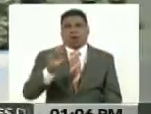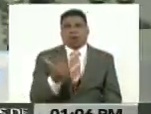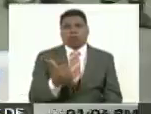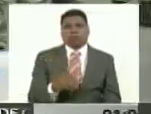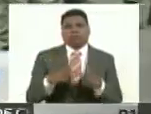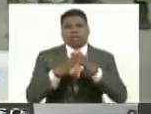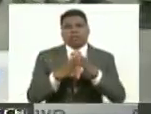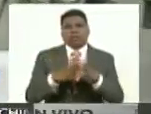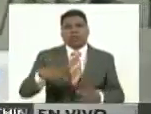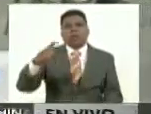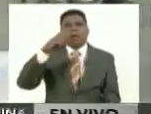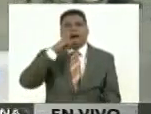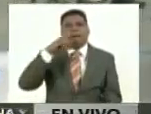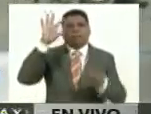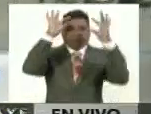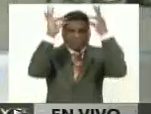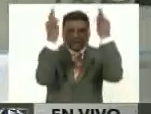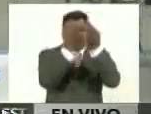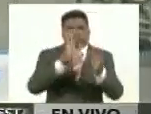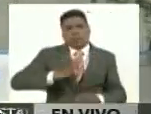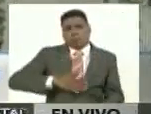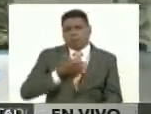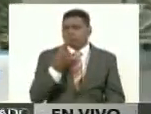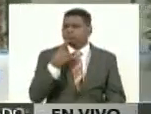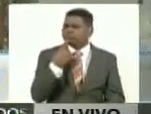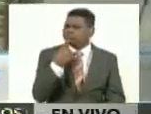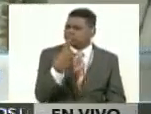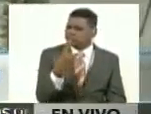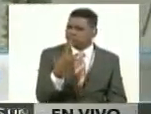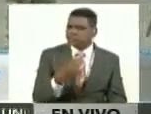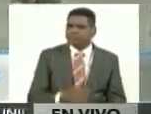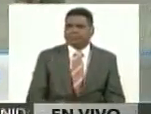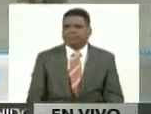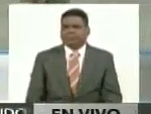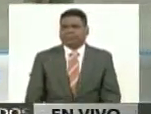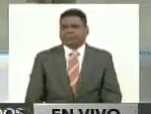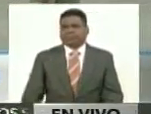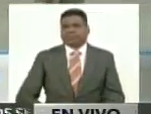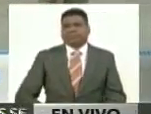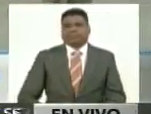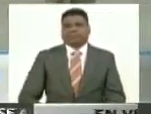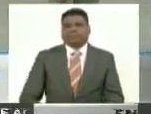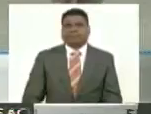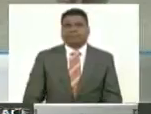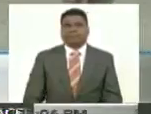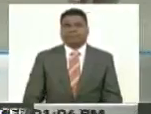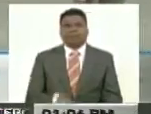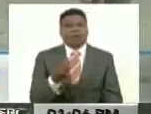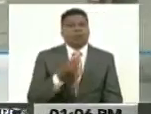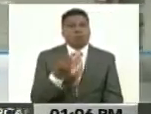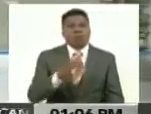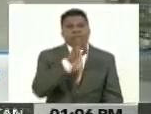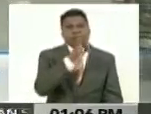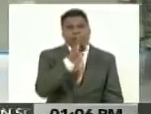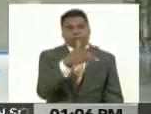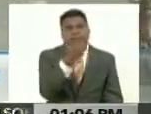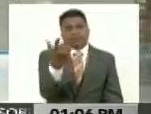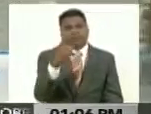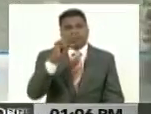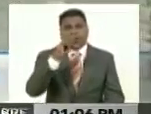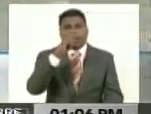Fabricio, que nosotros pudiéramos establecer como el mensaje que le deja